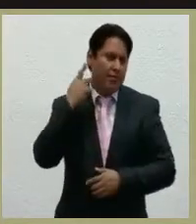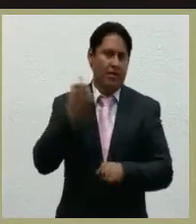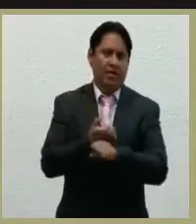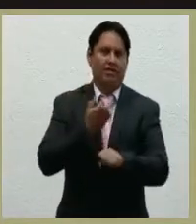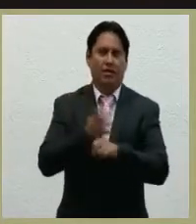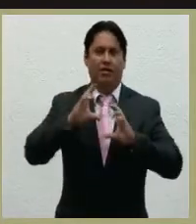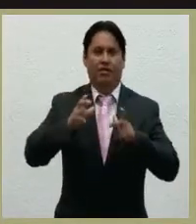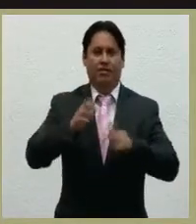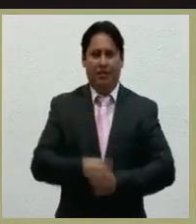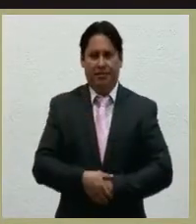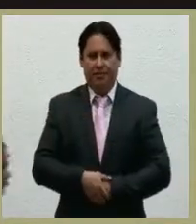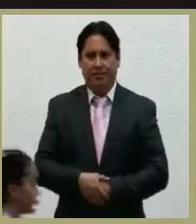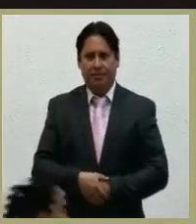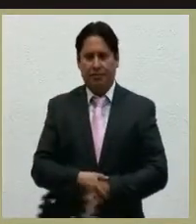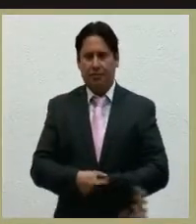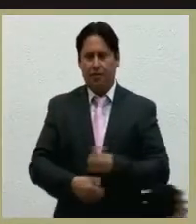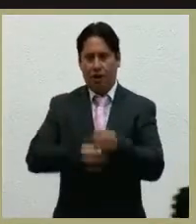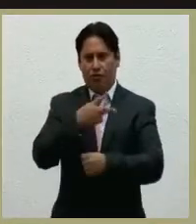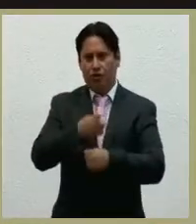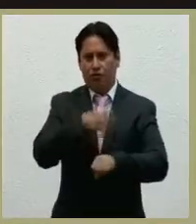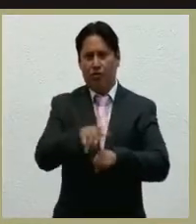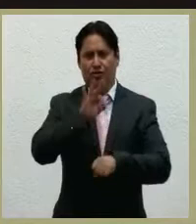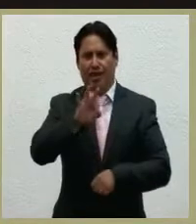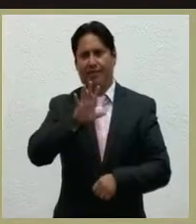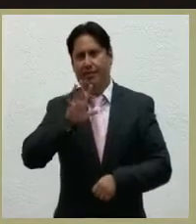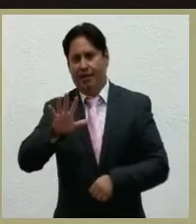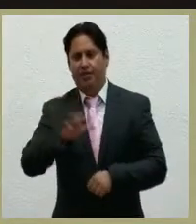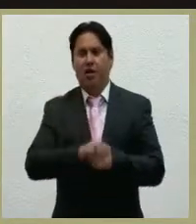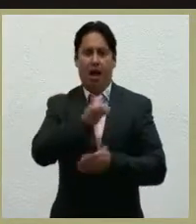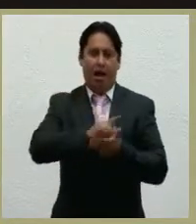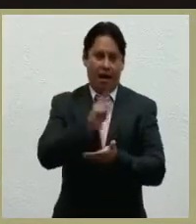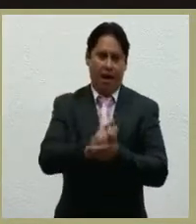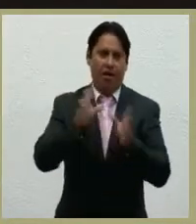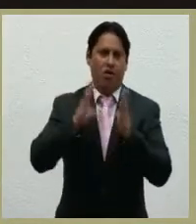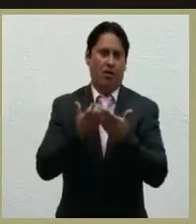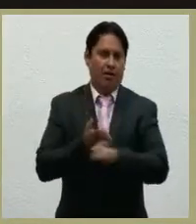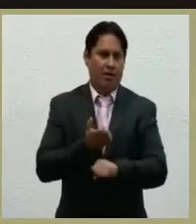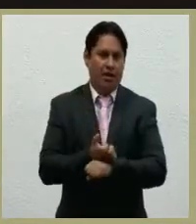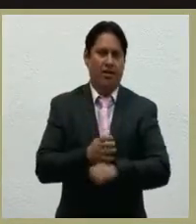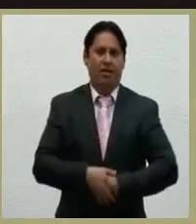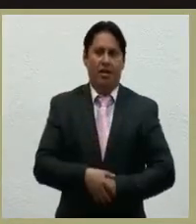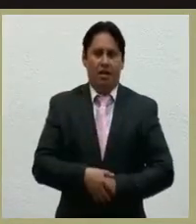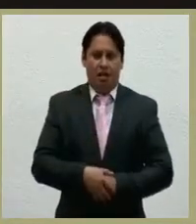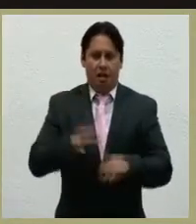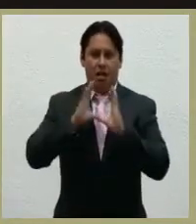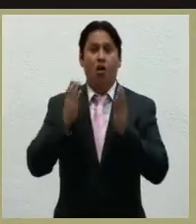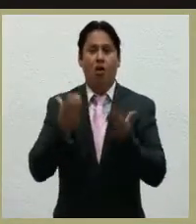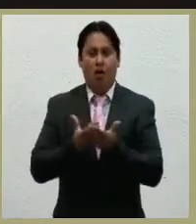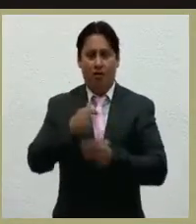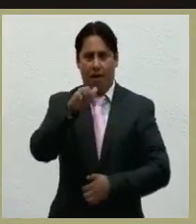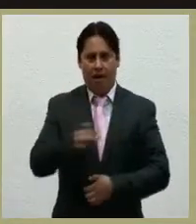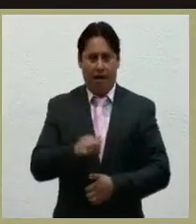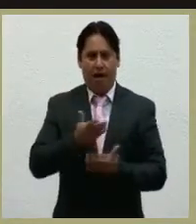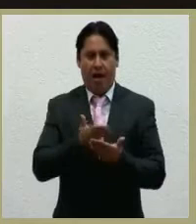Libre y Soberano de Chiapas y 2, numerales 3 y 5 de la Ley Orgánica del propio Poder Legislativo, el Congreso del Estado tendrá